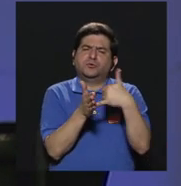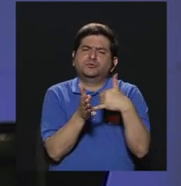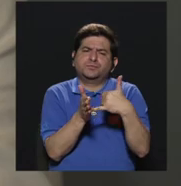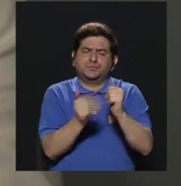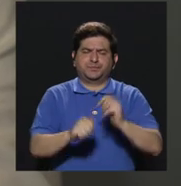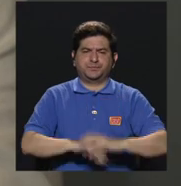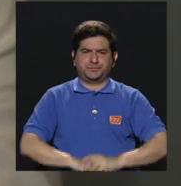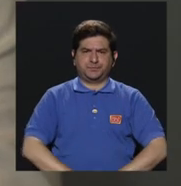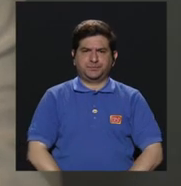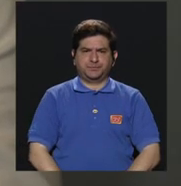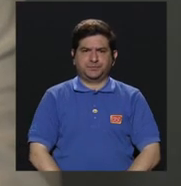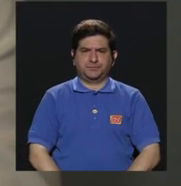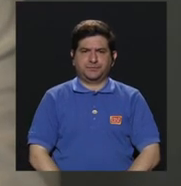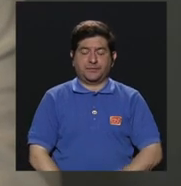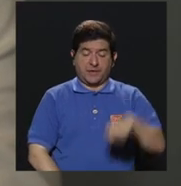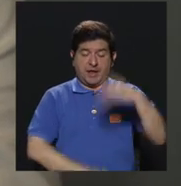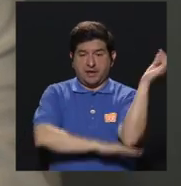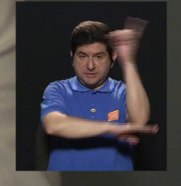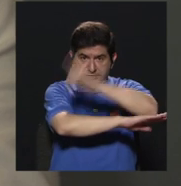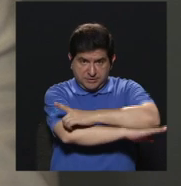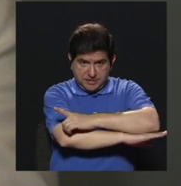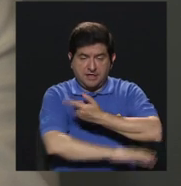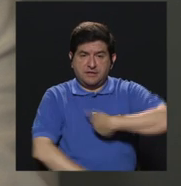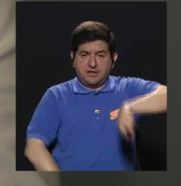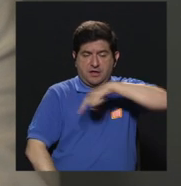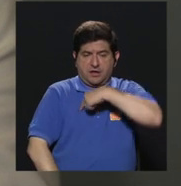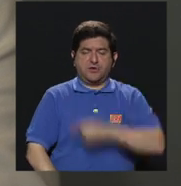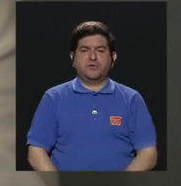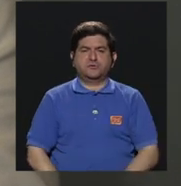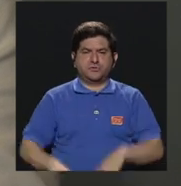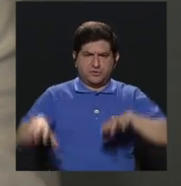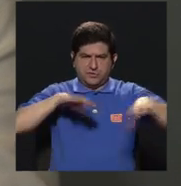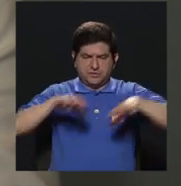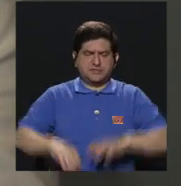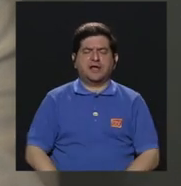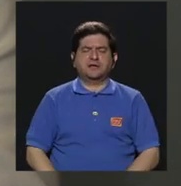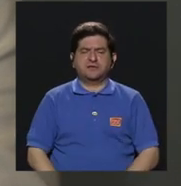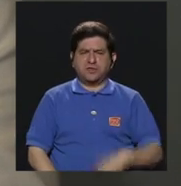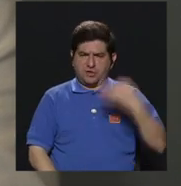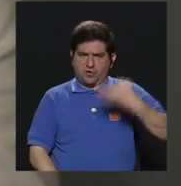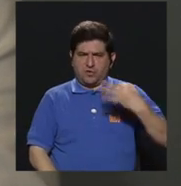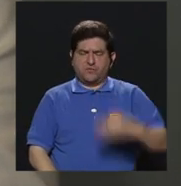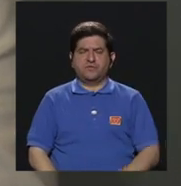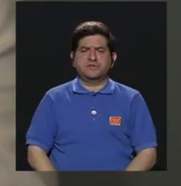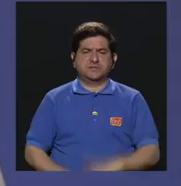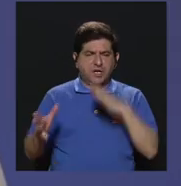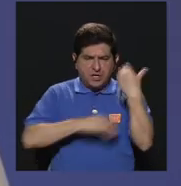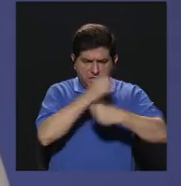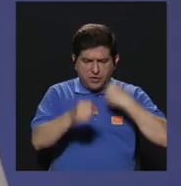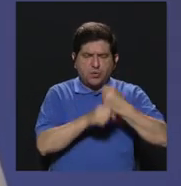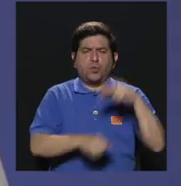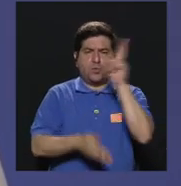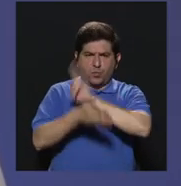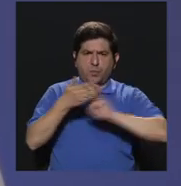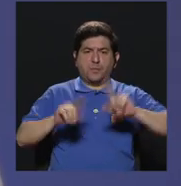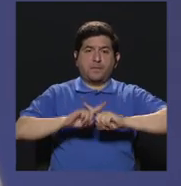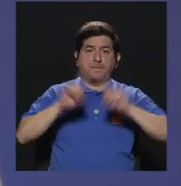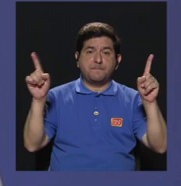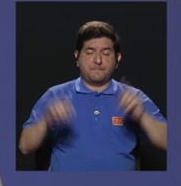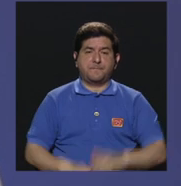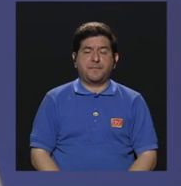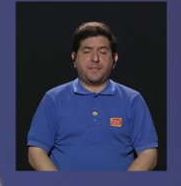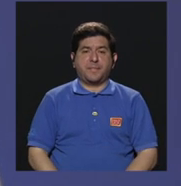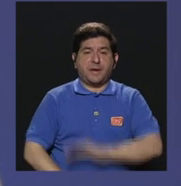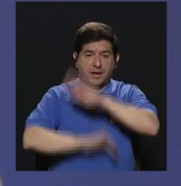vulnerables. En este día, estamos llevando a cabo la ceremonia oficial de aniversario de nuestra universidad, pero en el transcurso